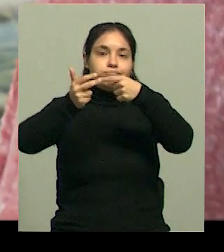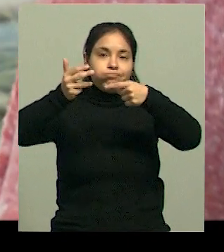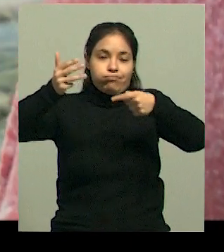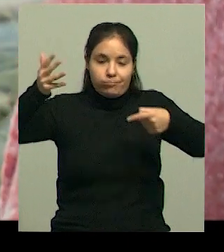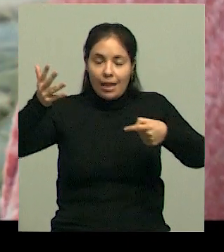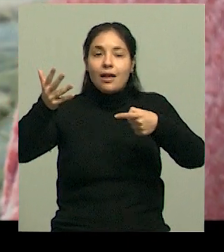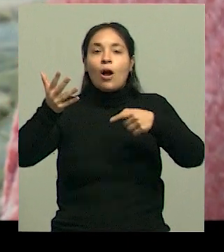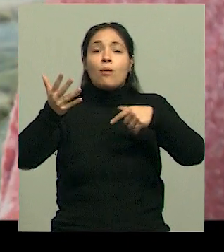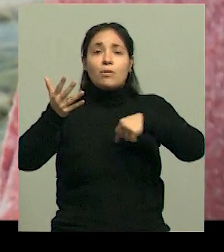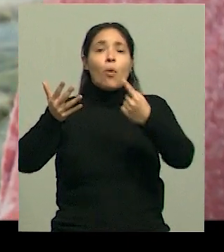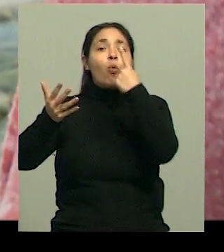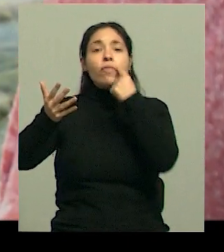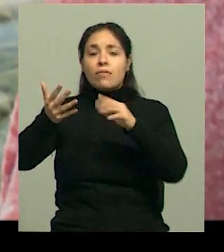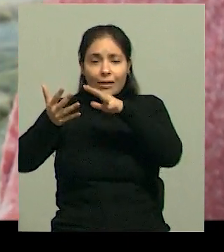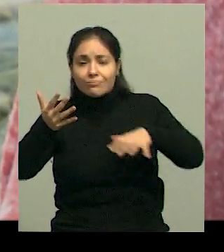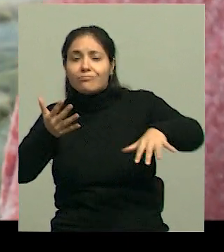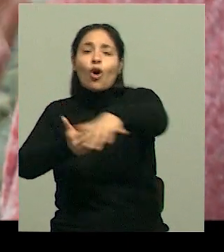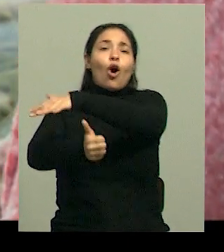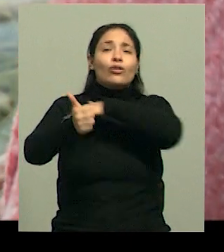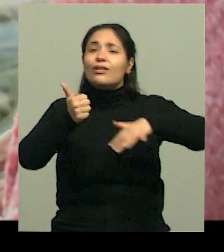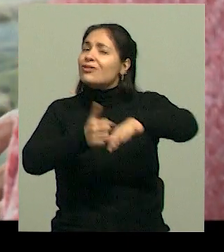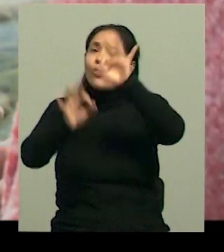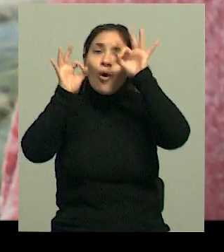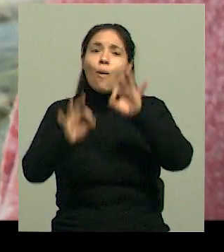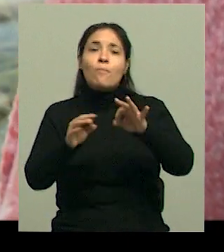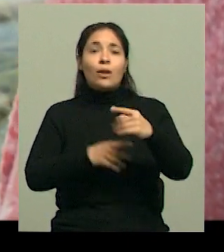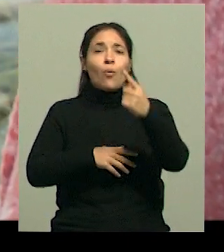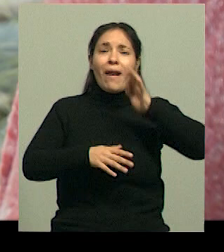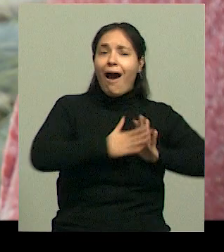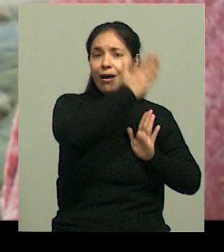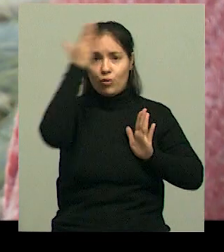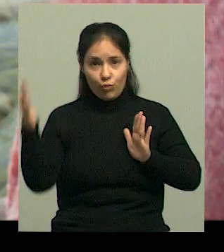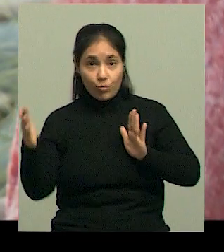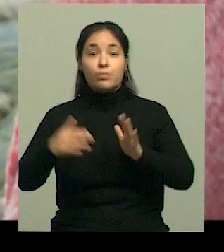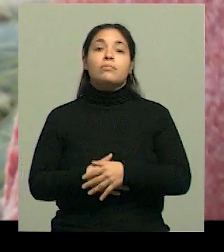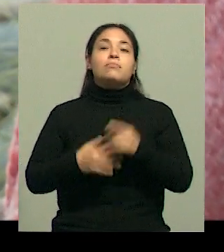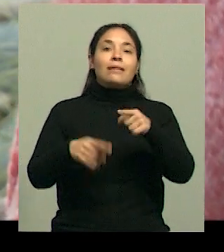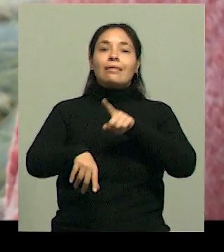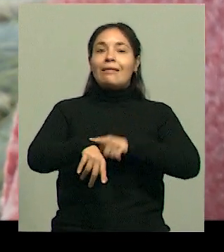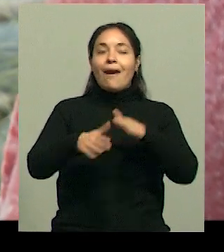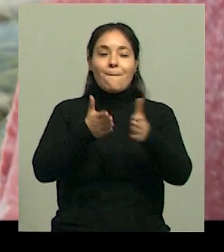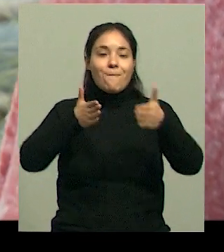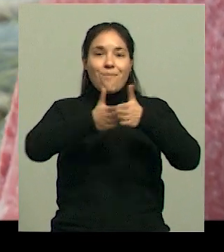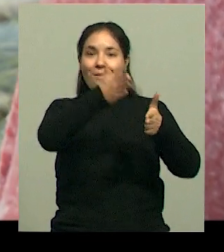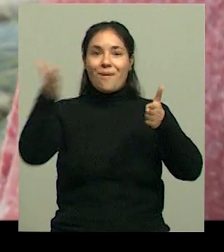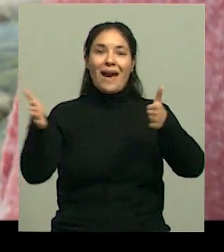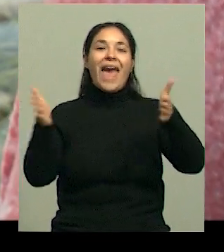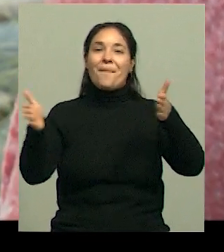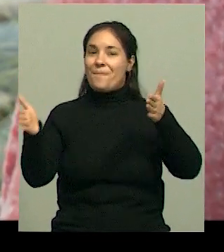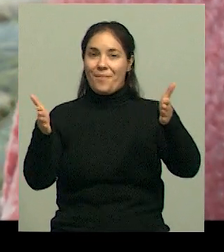la música, ¿sí? De tal año, etcétera. Y va a corresponder a un tiempo y a una